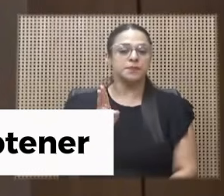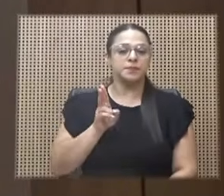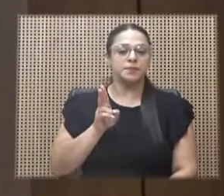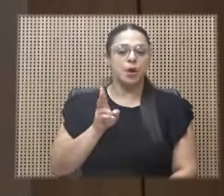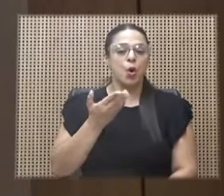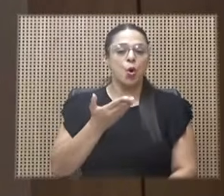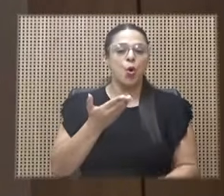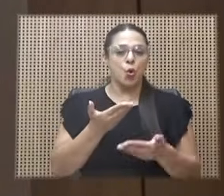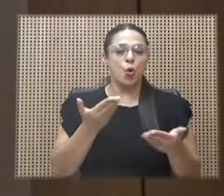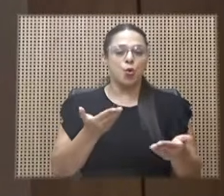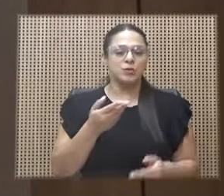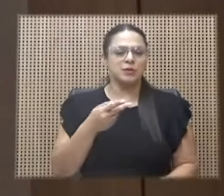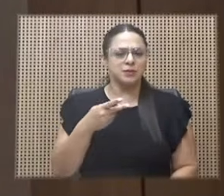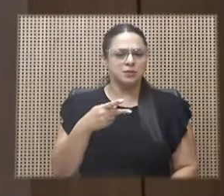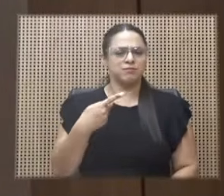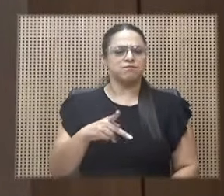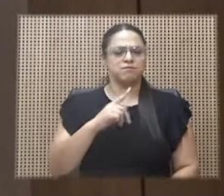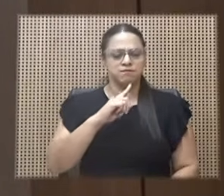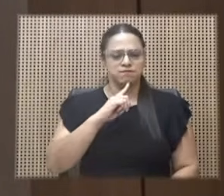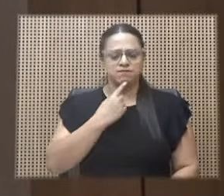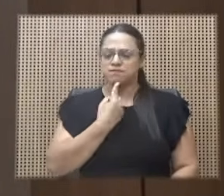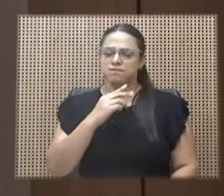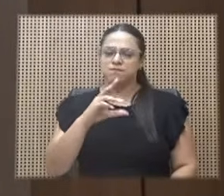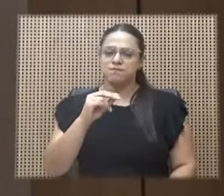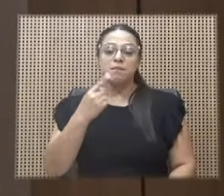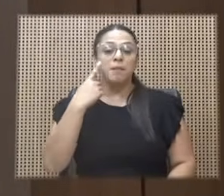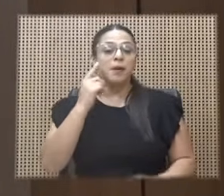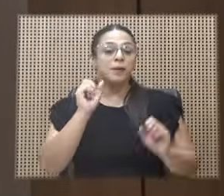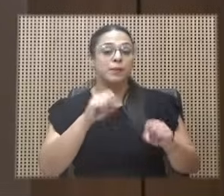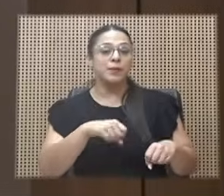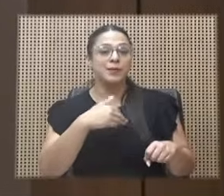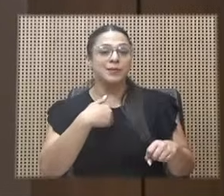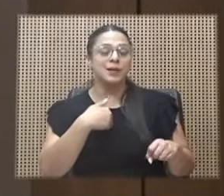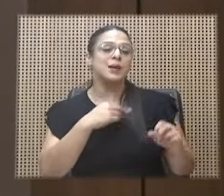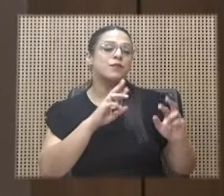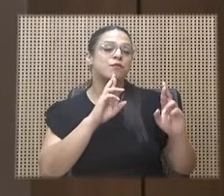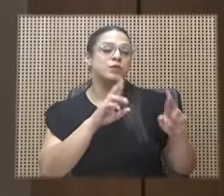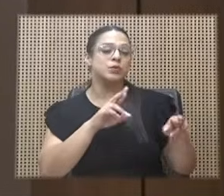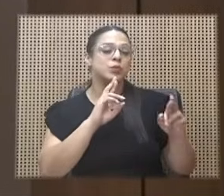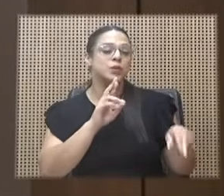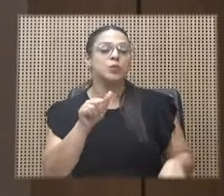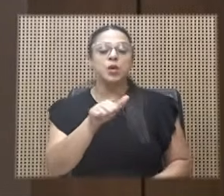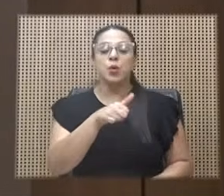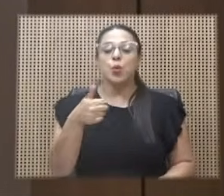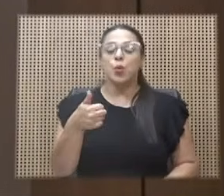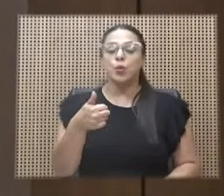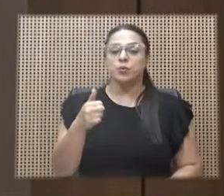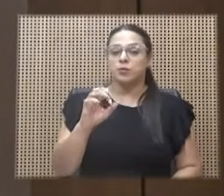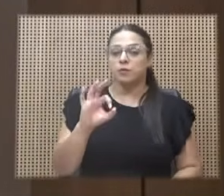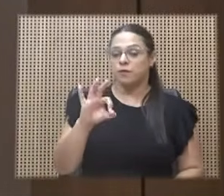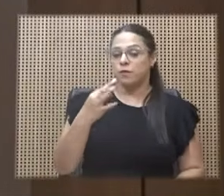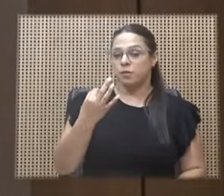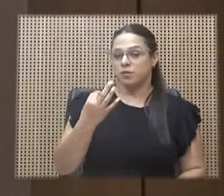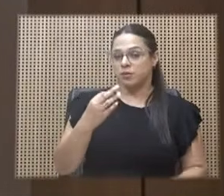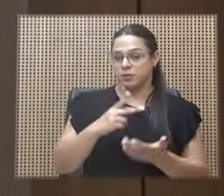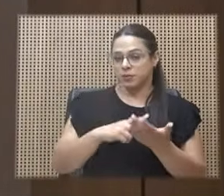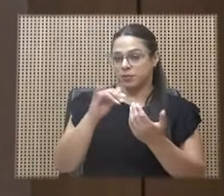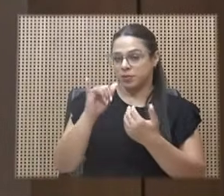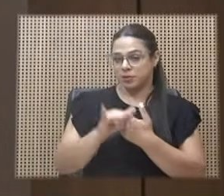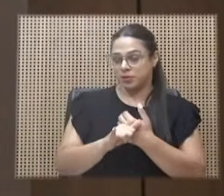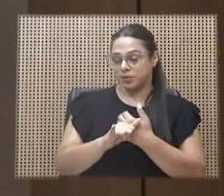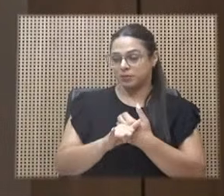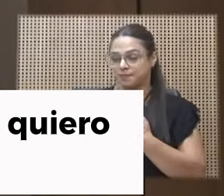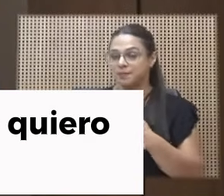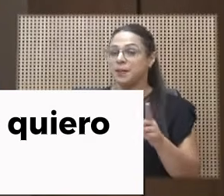poder obtener resultados en otros aspectos del proyecto. Pero